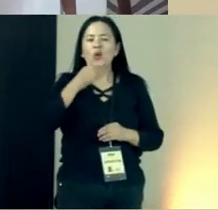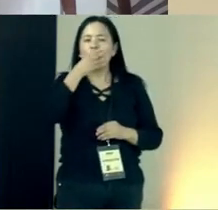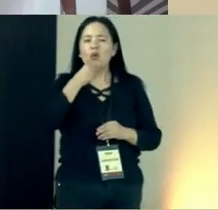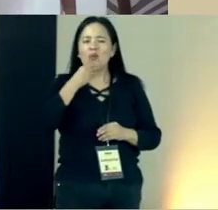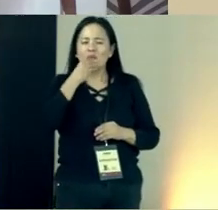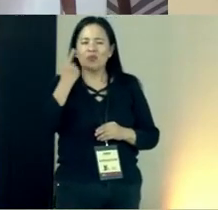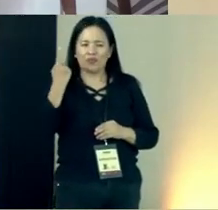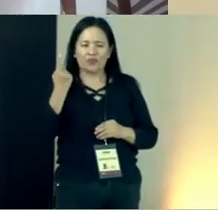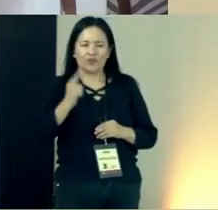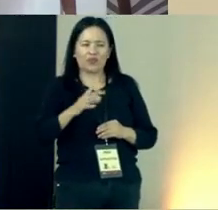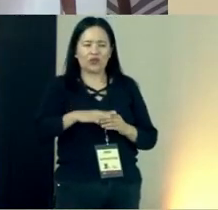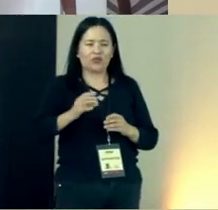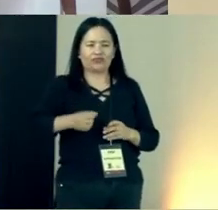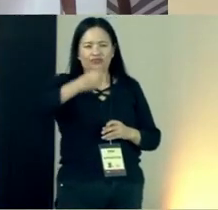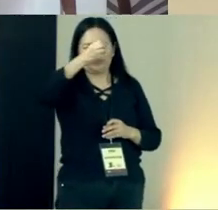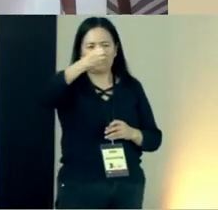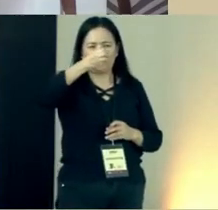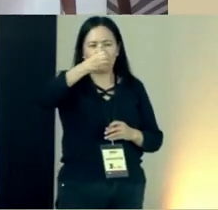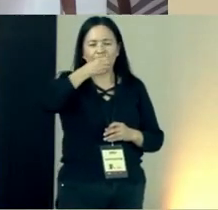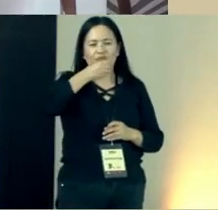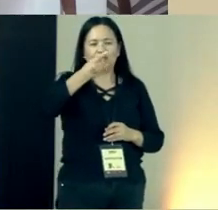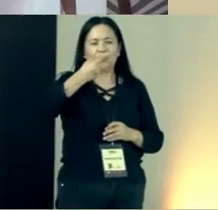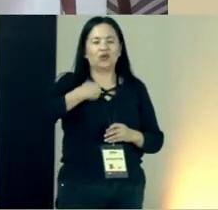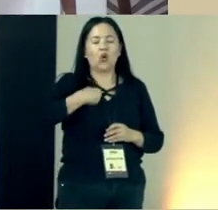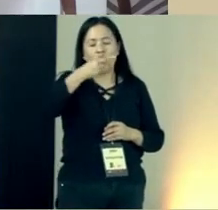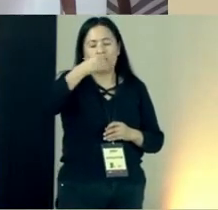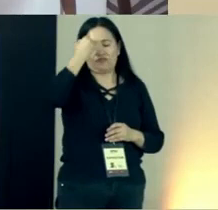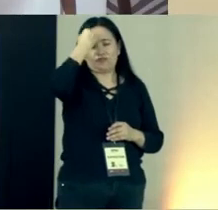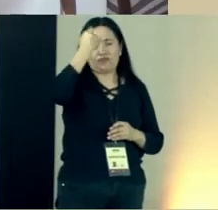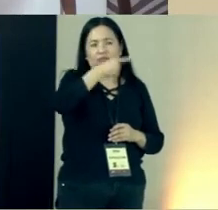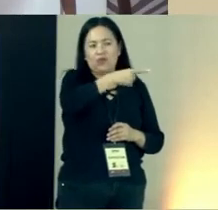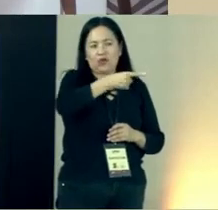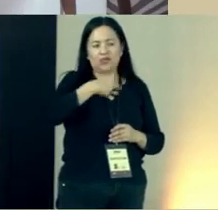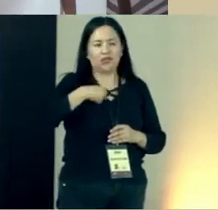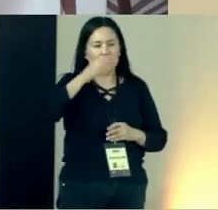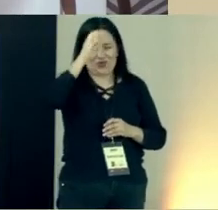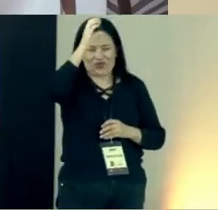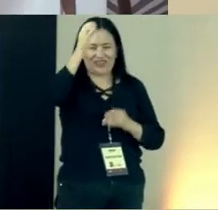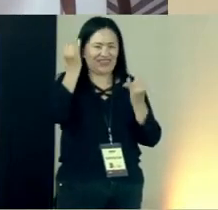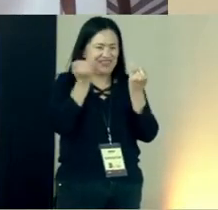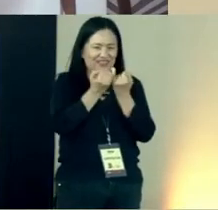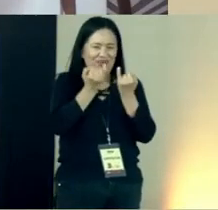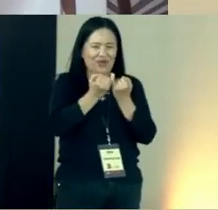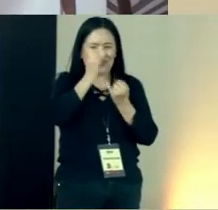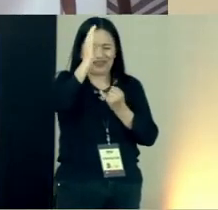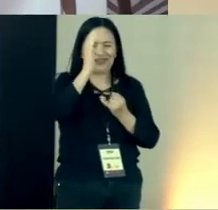me levanté con la copa de champaña y declaré que, siguiendo las ideas predicadas por Cristo,